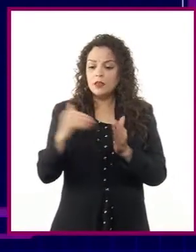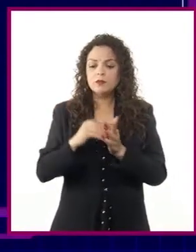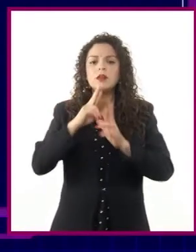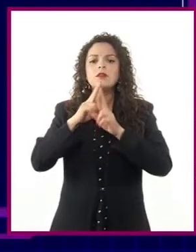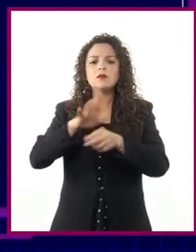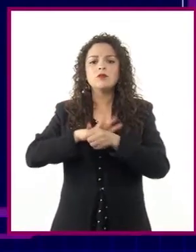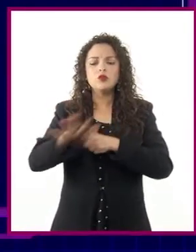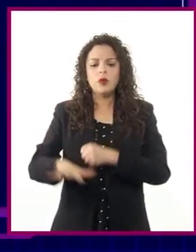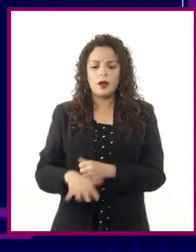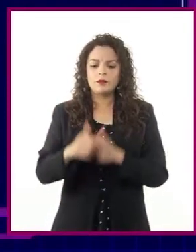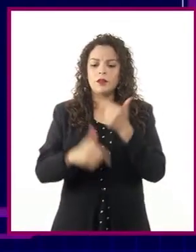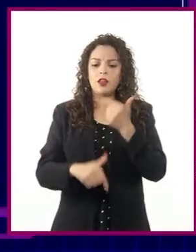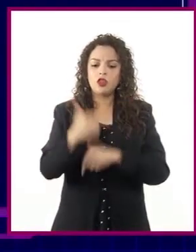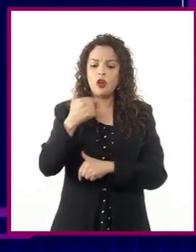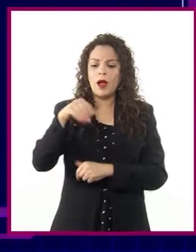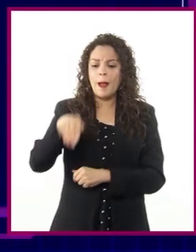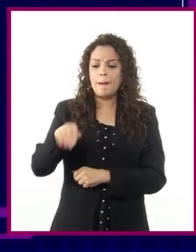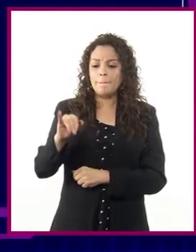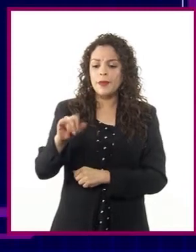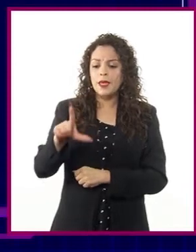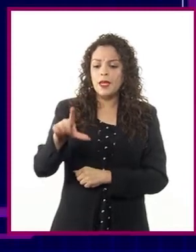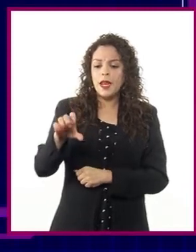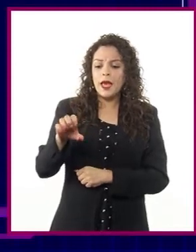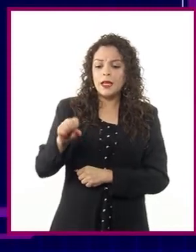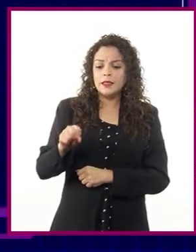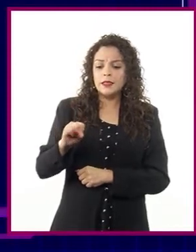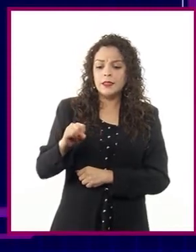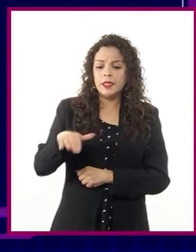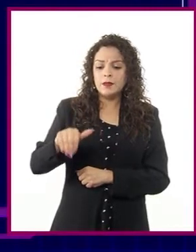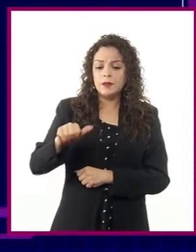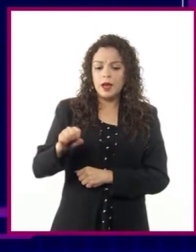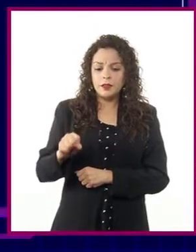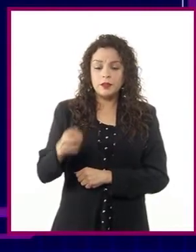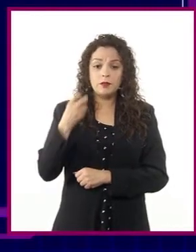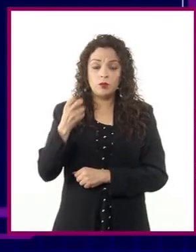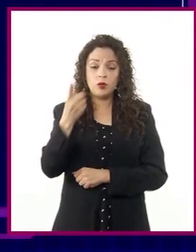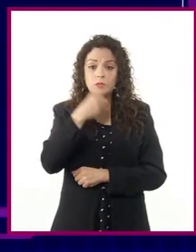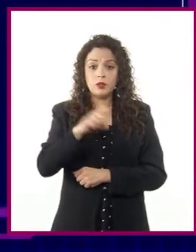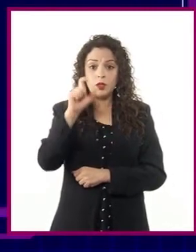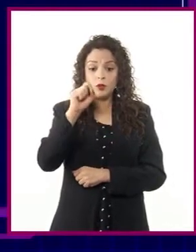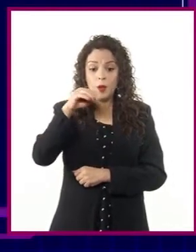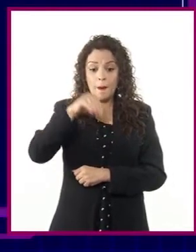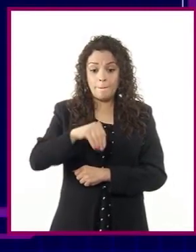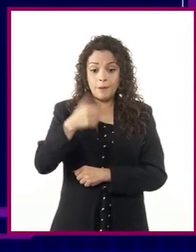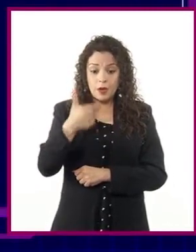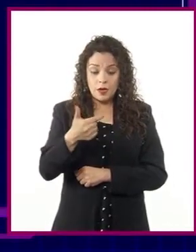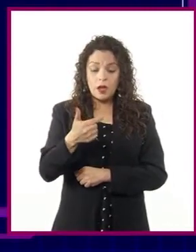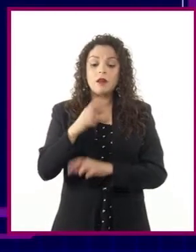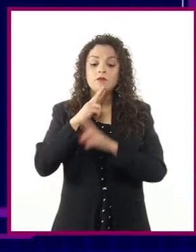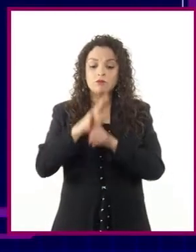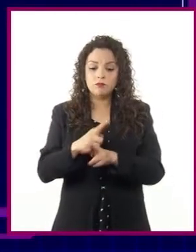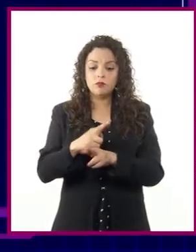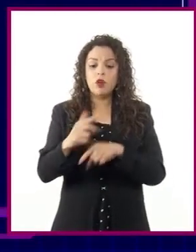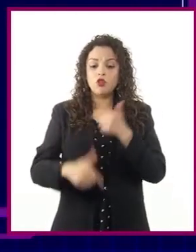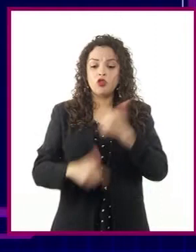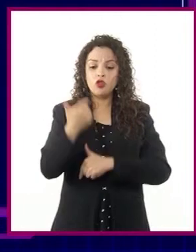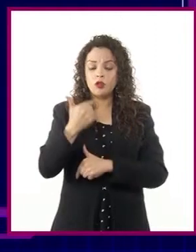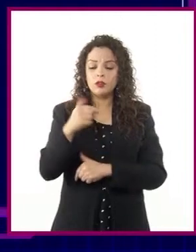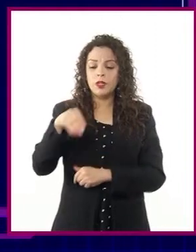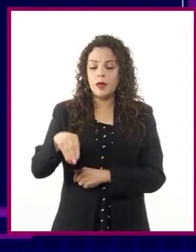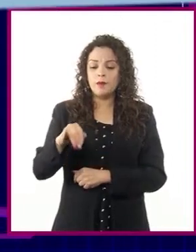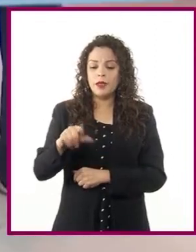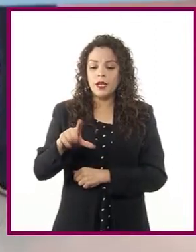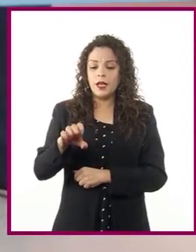resultado 12 milésimas. Por lo tanto, 120 miligramos es igual a 12 milésimas de decagramo.